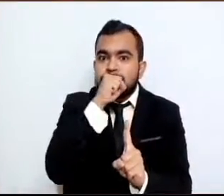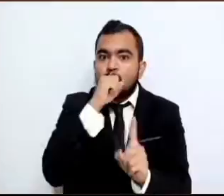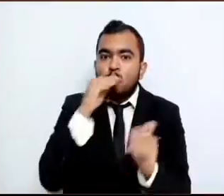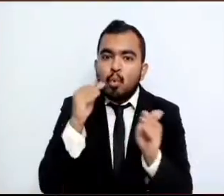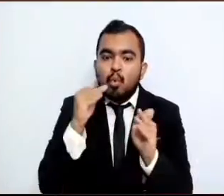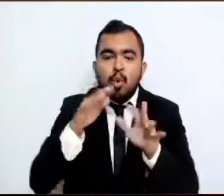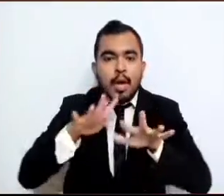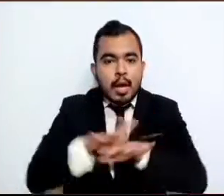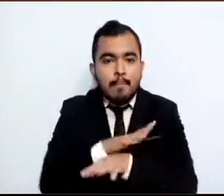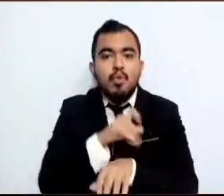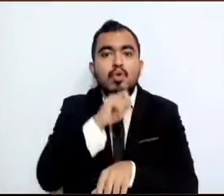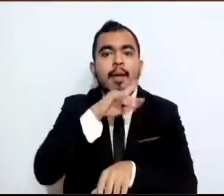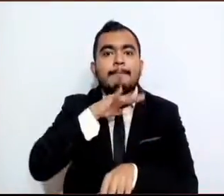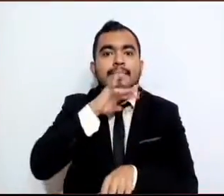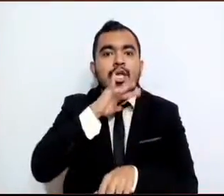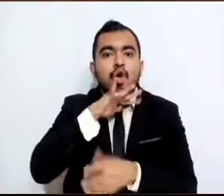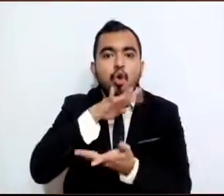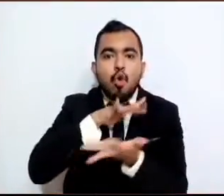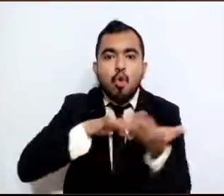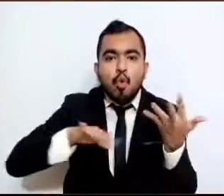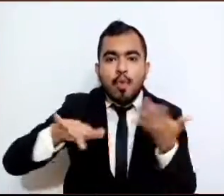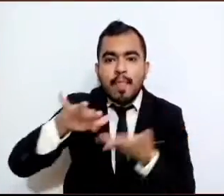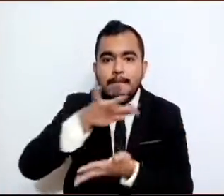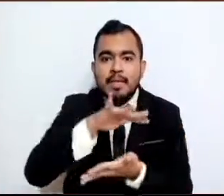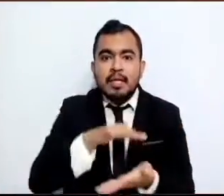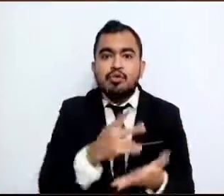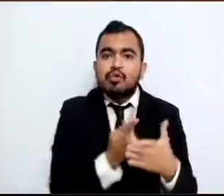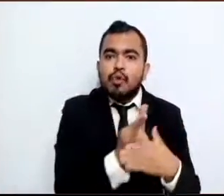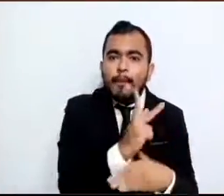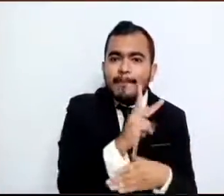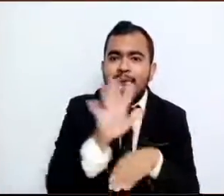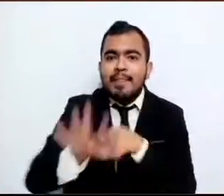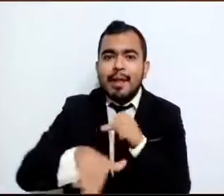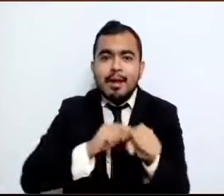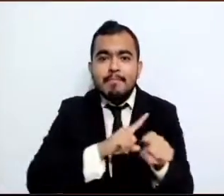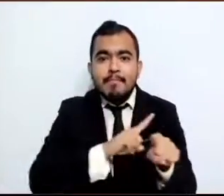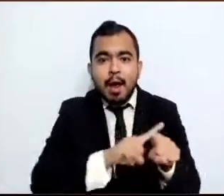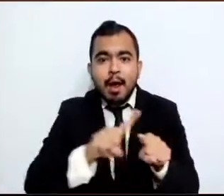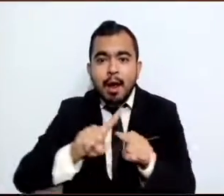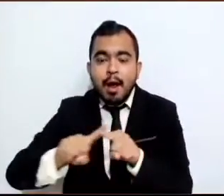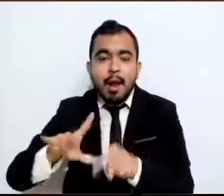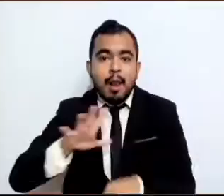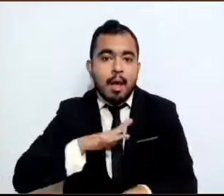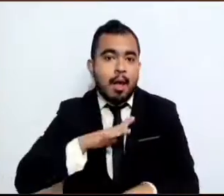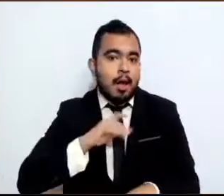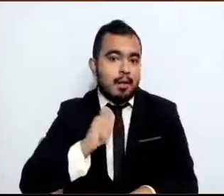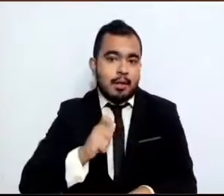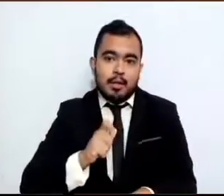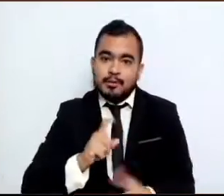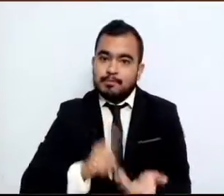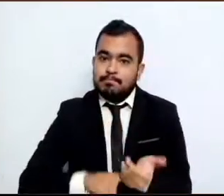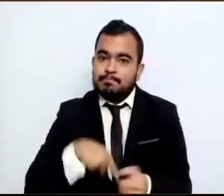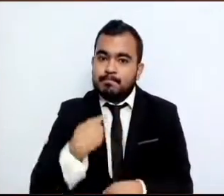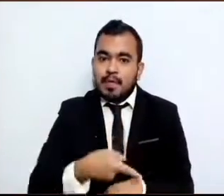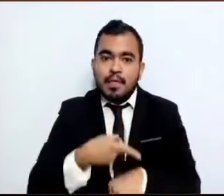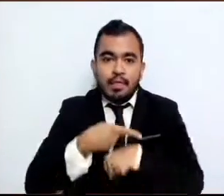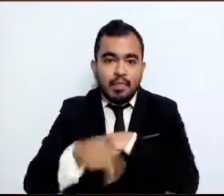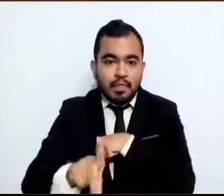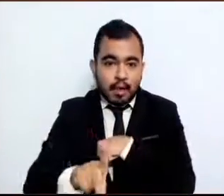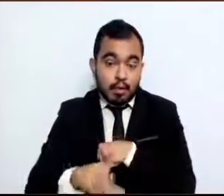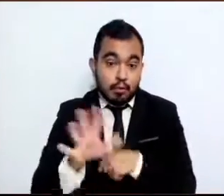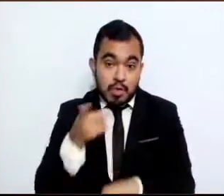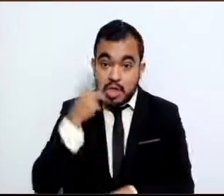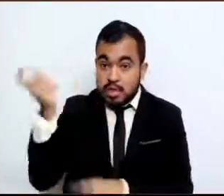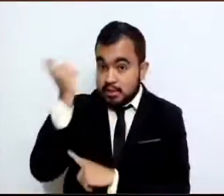de cómo afectamos a la biodiversidad. Recordemos, bueno, que hay teorías que dicen que el COVID es